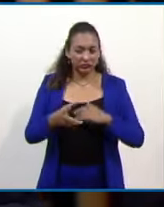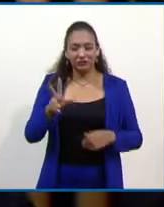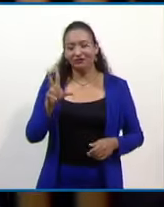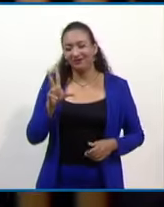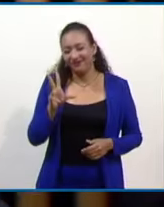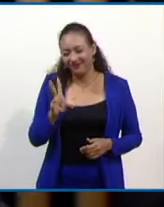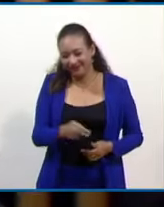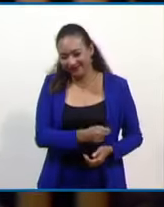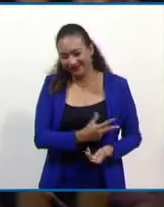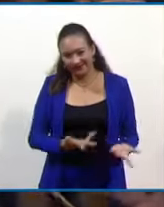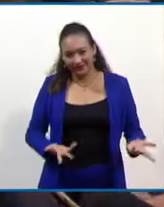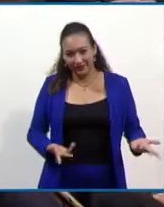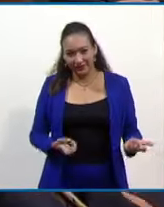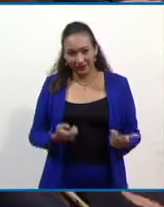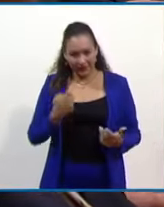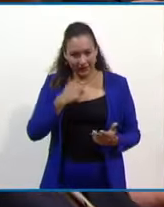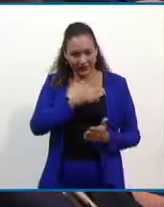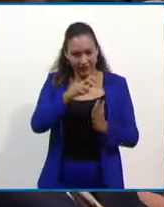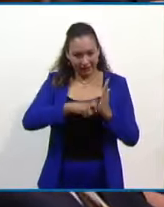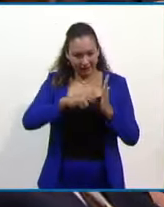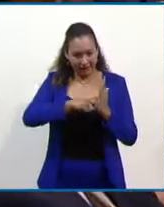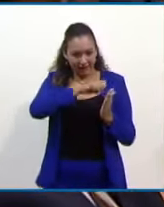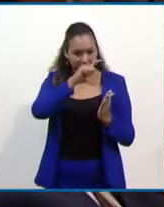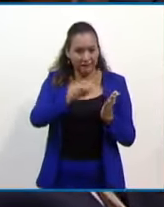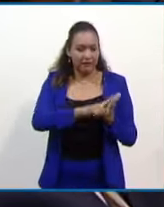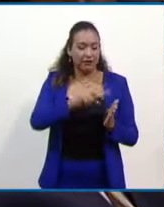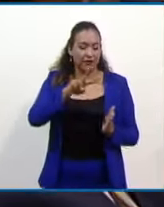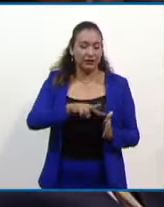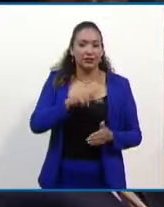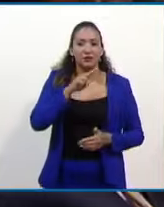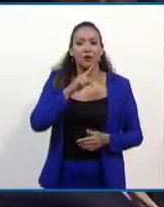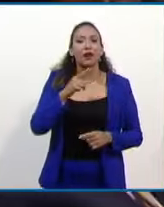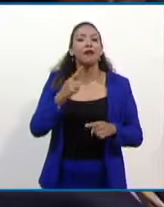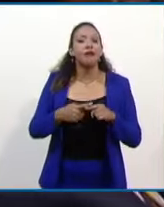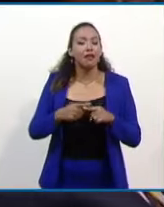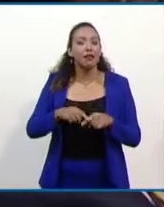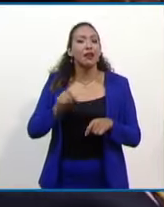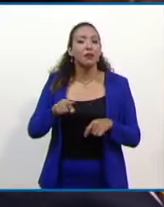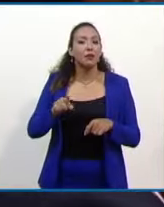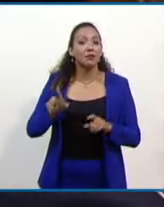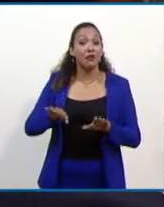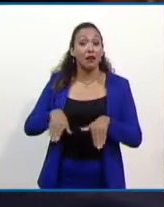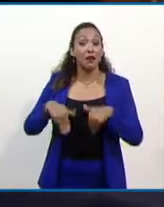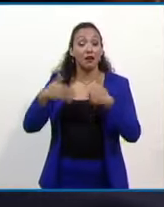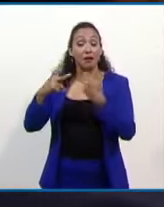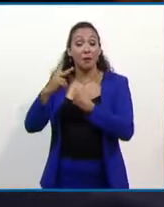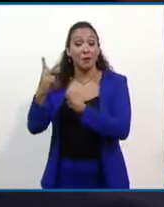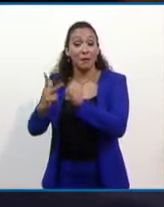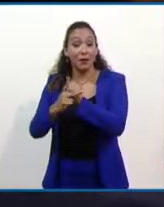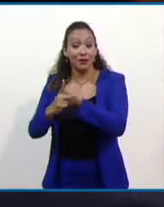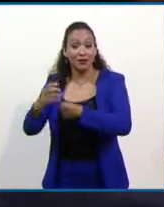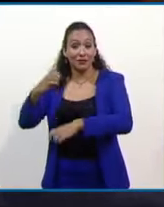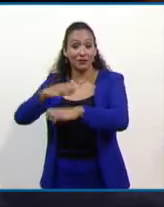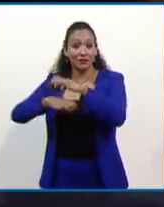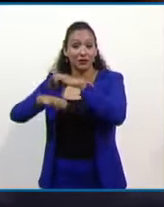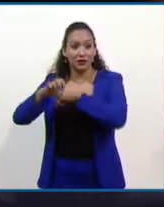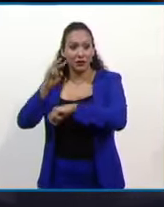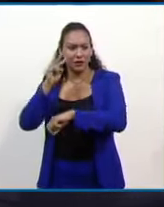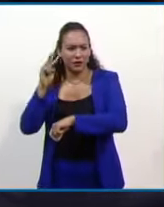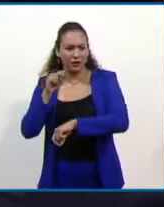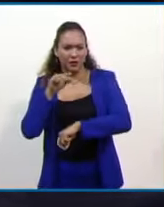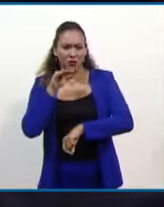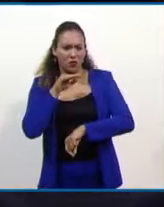Desde luego que esta reforma además preocupa a los mercados internacionales por la debilidad que va